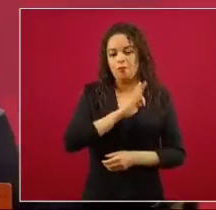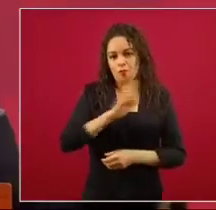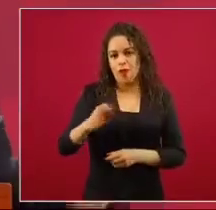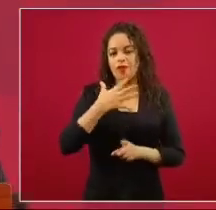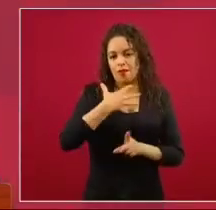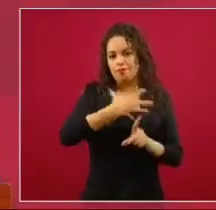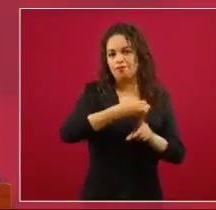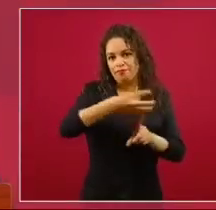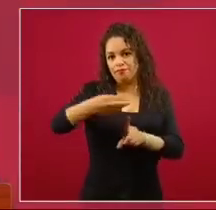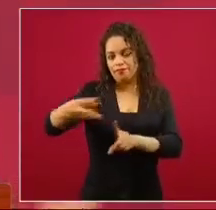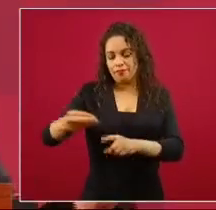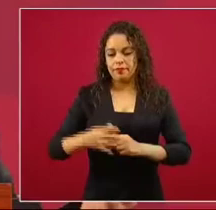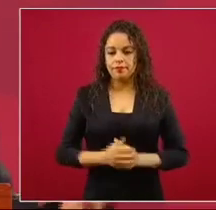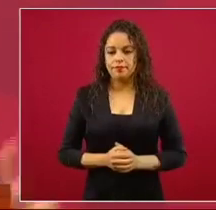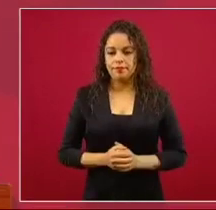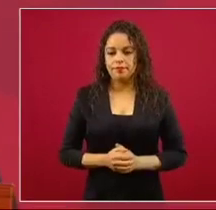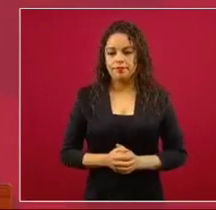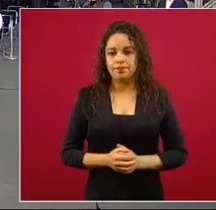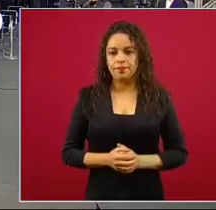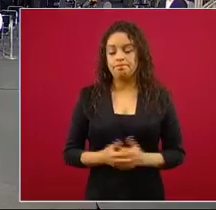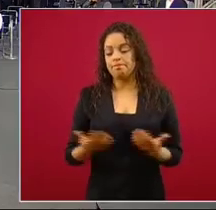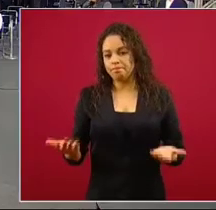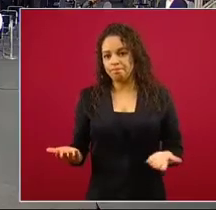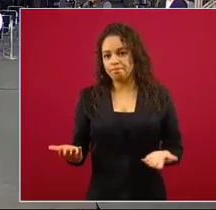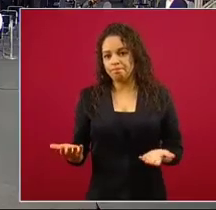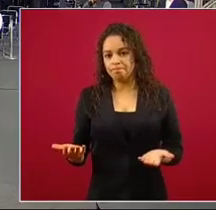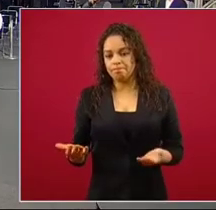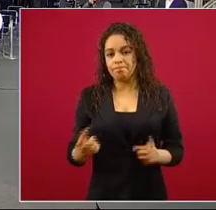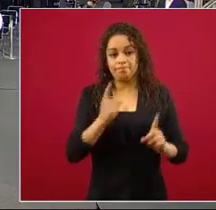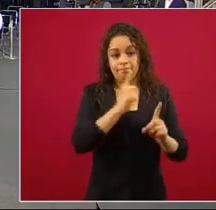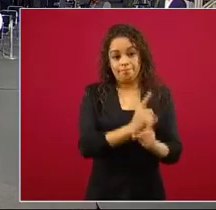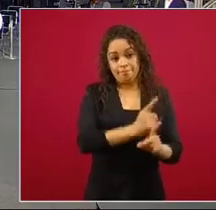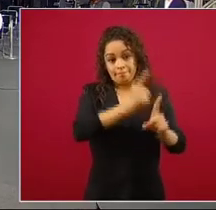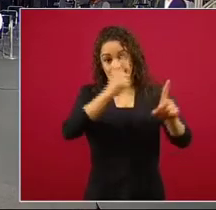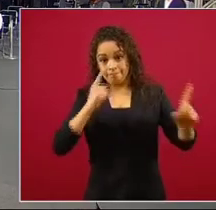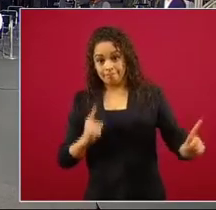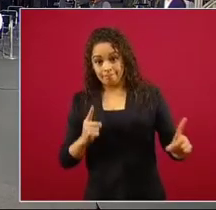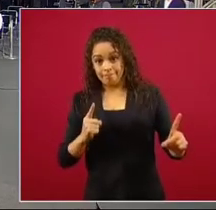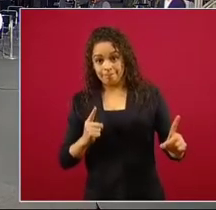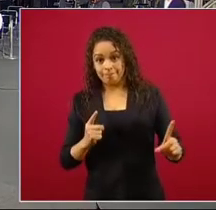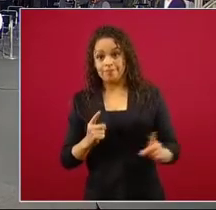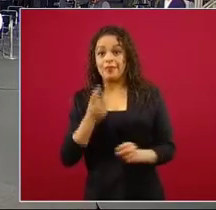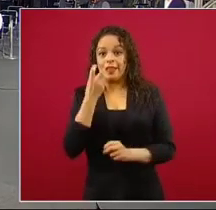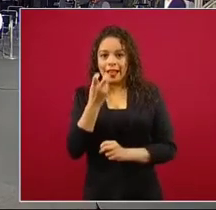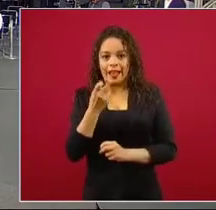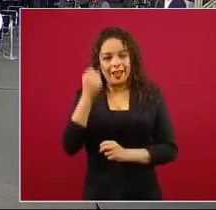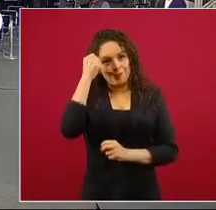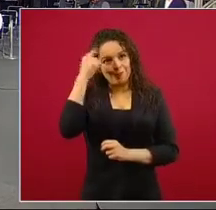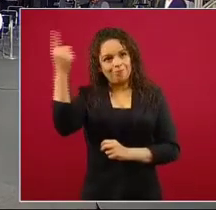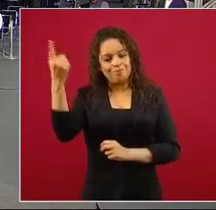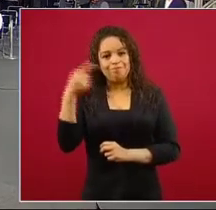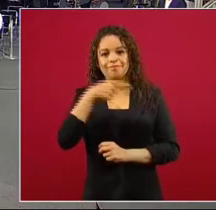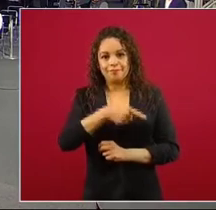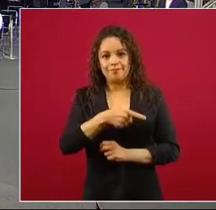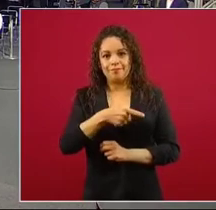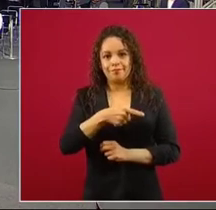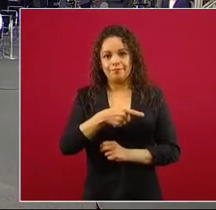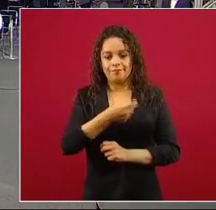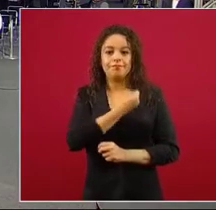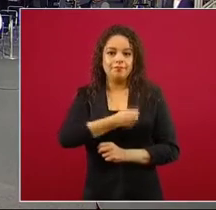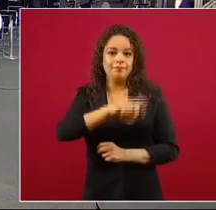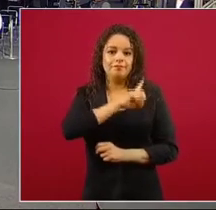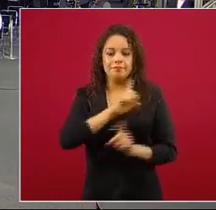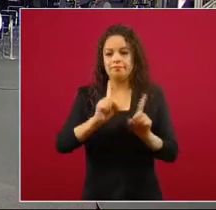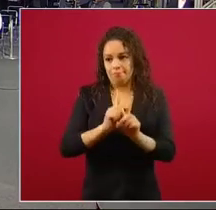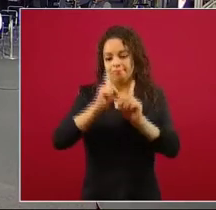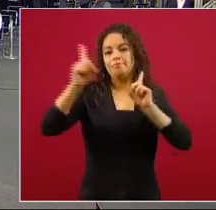Y hay un fenómeno que le llamamos la distancia relevante, por de ahí viene lo de sana distancia, y es la distancia a la